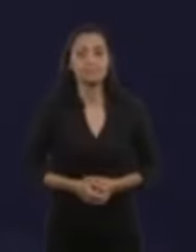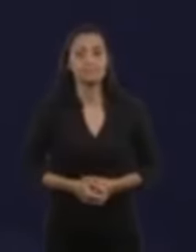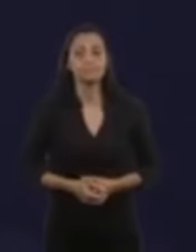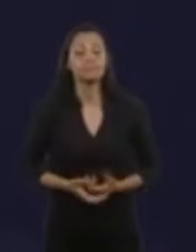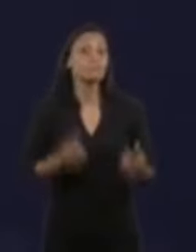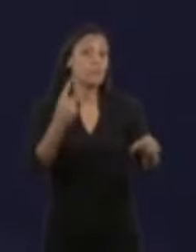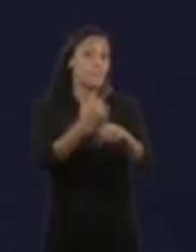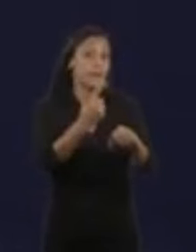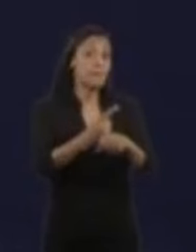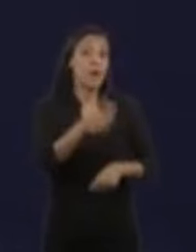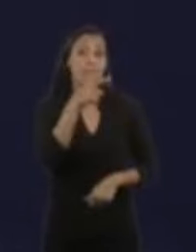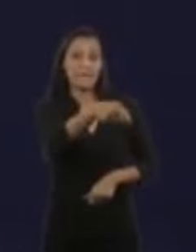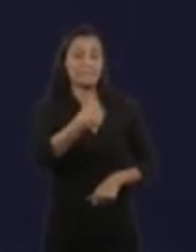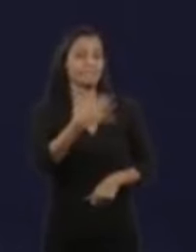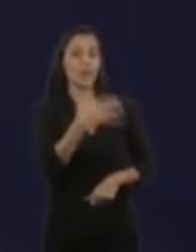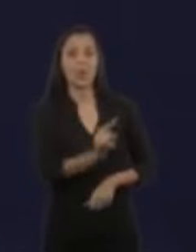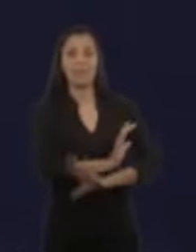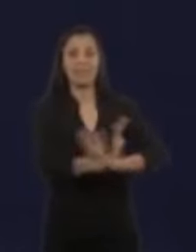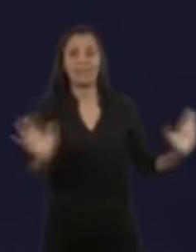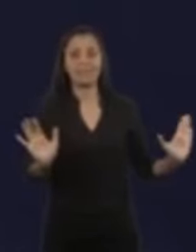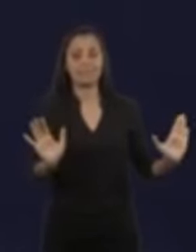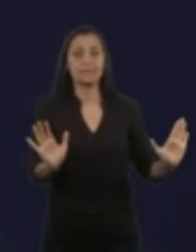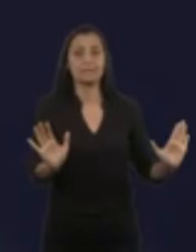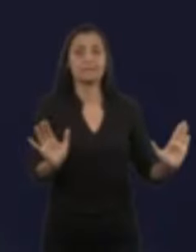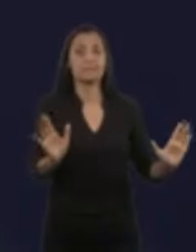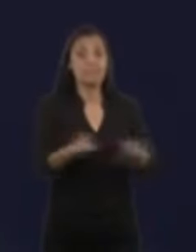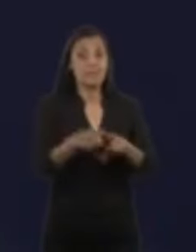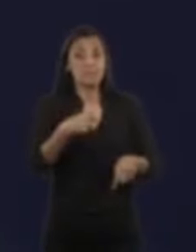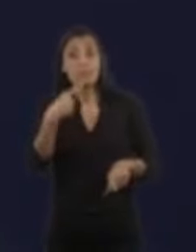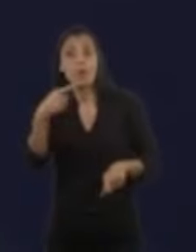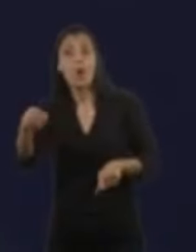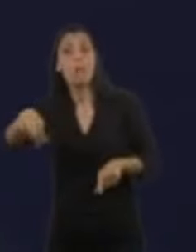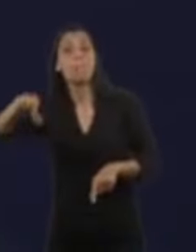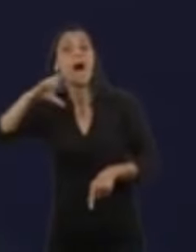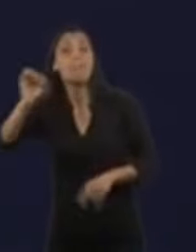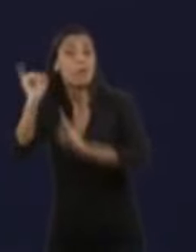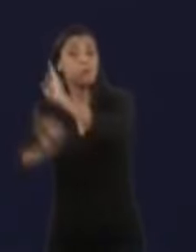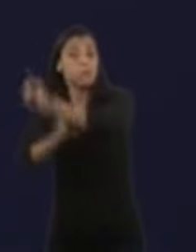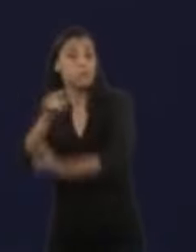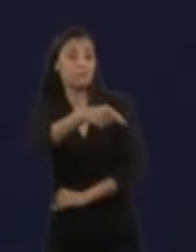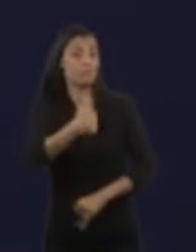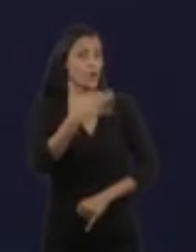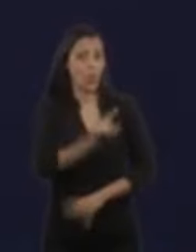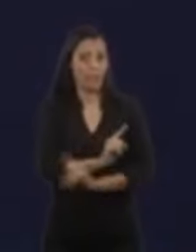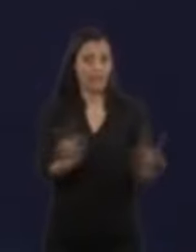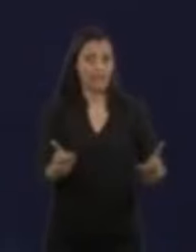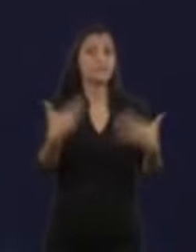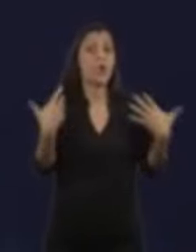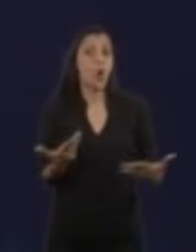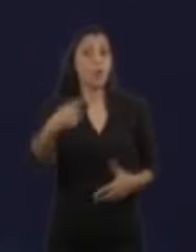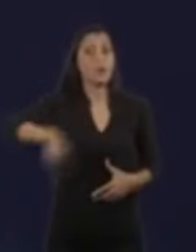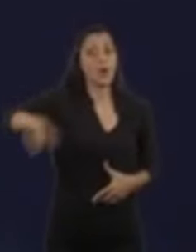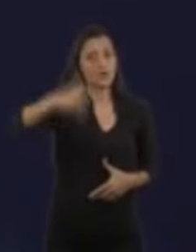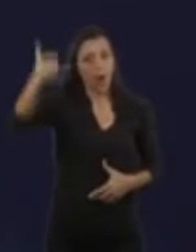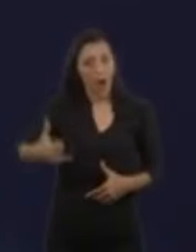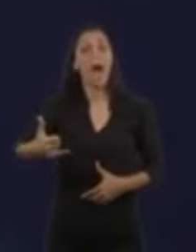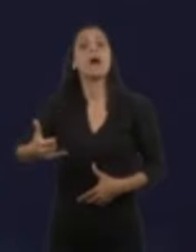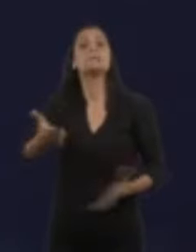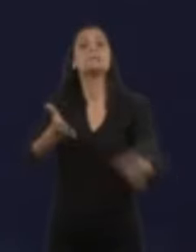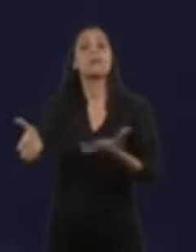evidentemente no entendiste nada de lo que dije lo que le dije a Pablo Por supuesto que tenemos un servicio